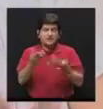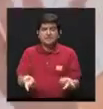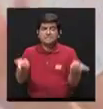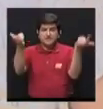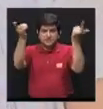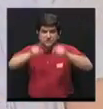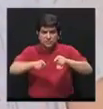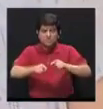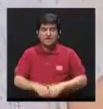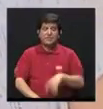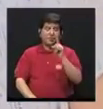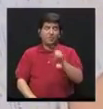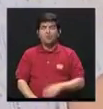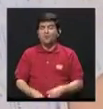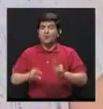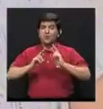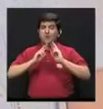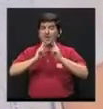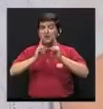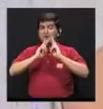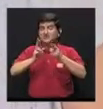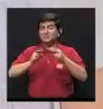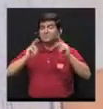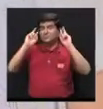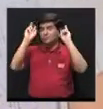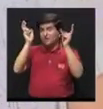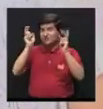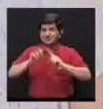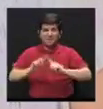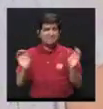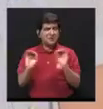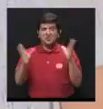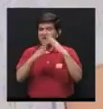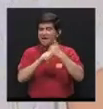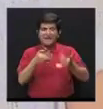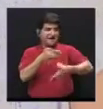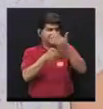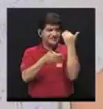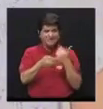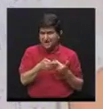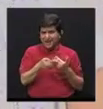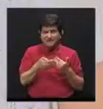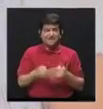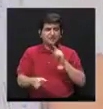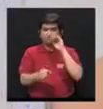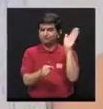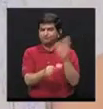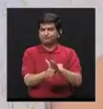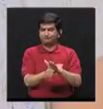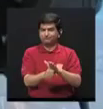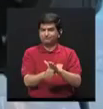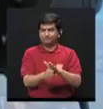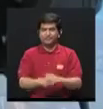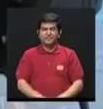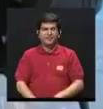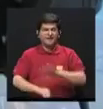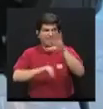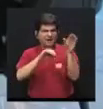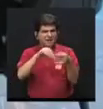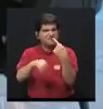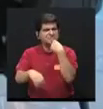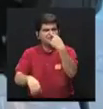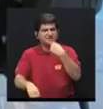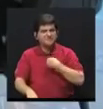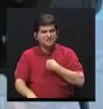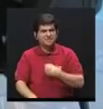panacea, pero nada de lo que han dicho que iban a hacer, digamos así, se ha cumplido, ¿no? Y además decías que evita